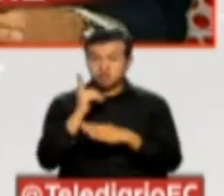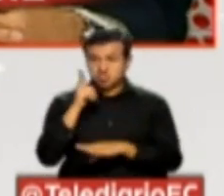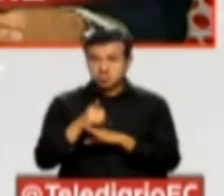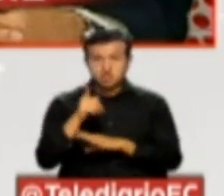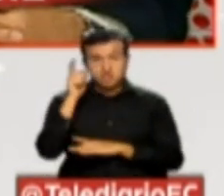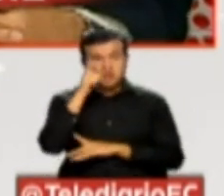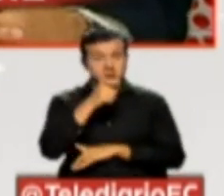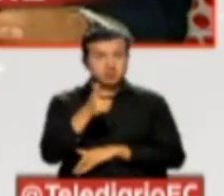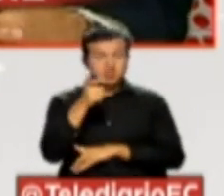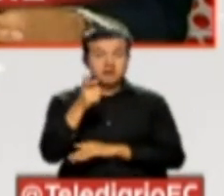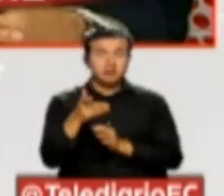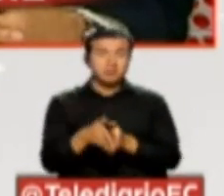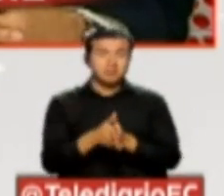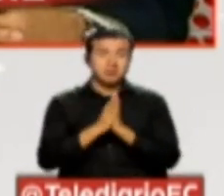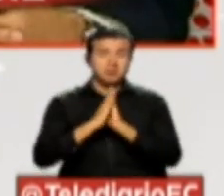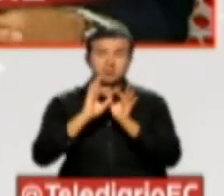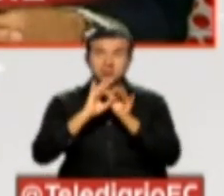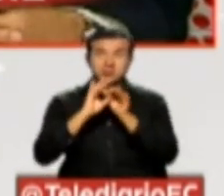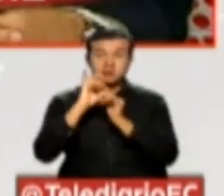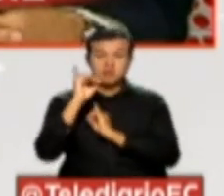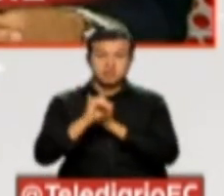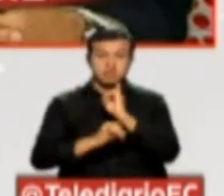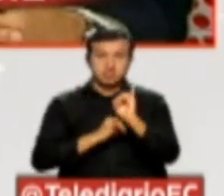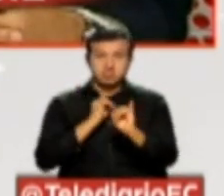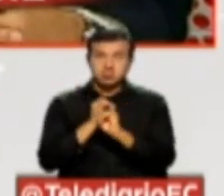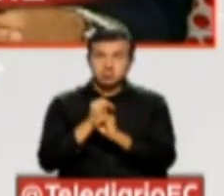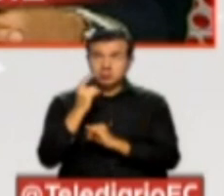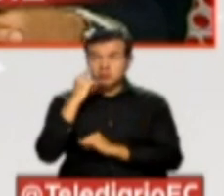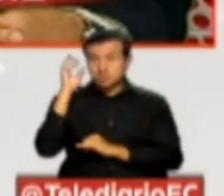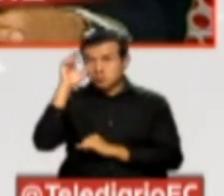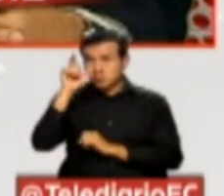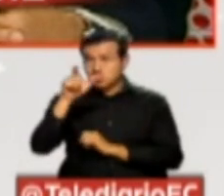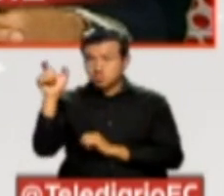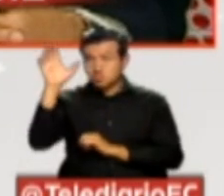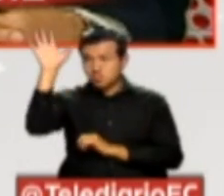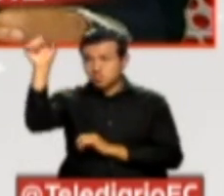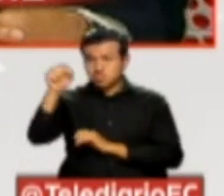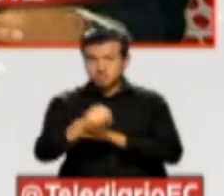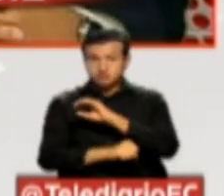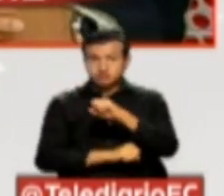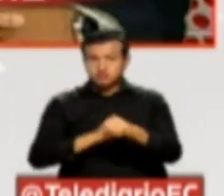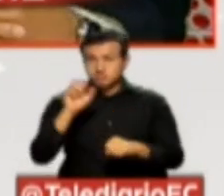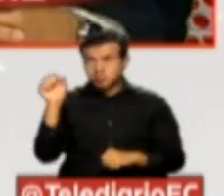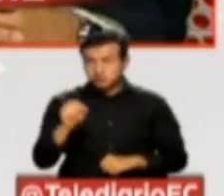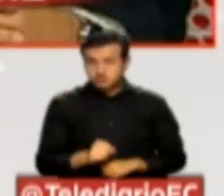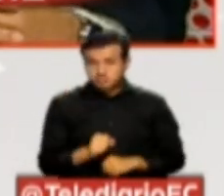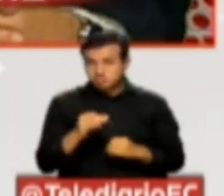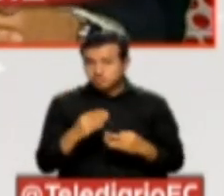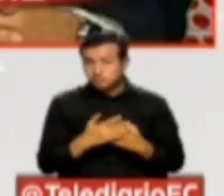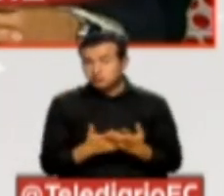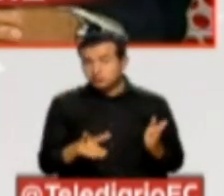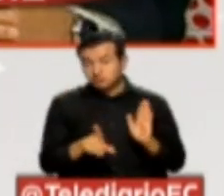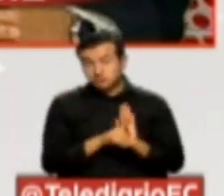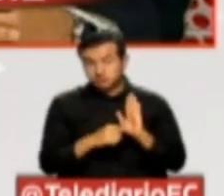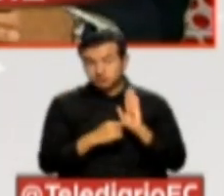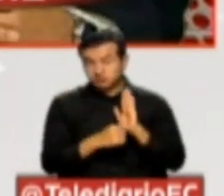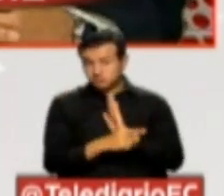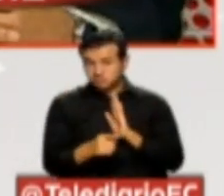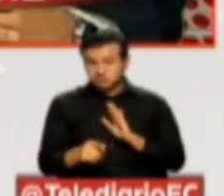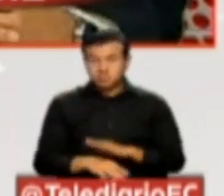puede abocar a la cooperación internacional para la localización y captura de estas personas. Esa es la consecuencia jurídica.